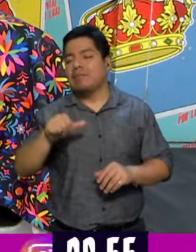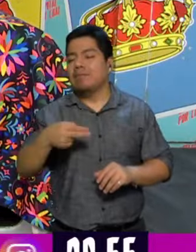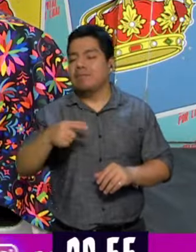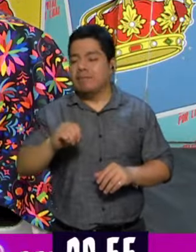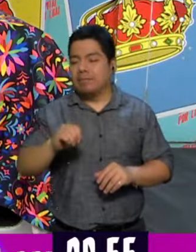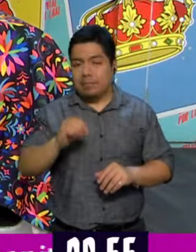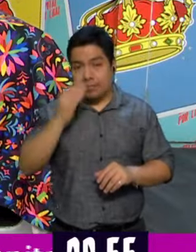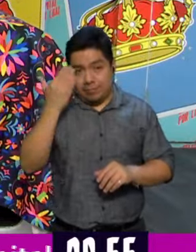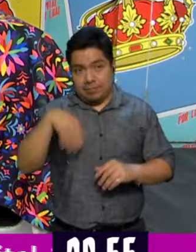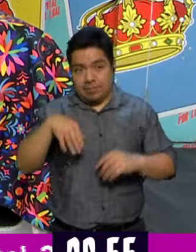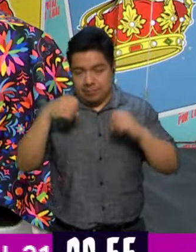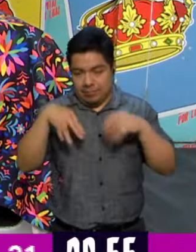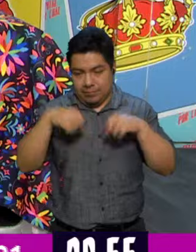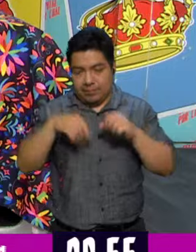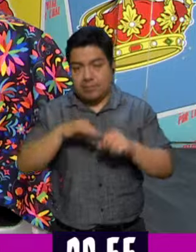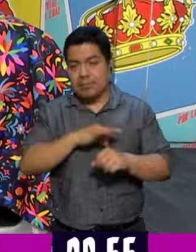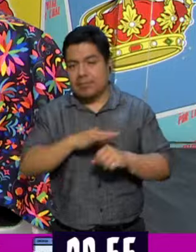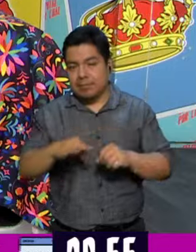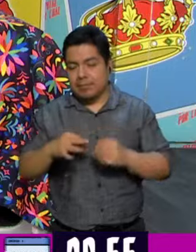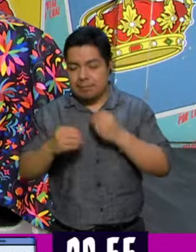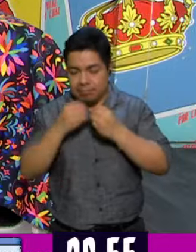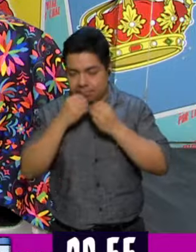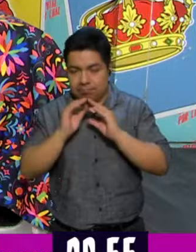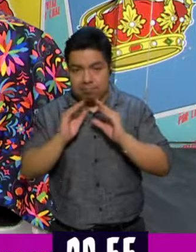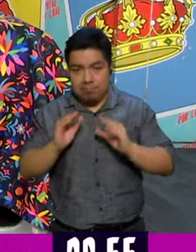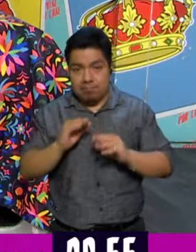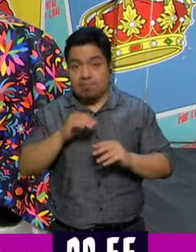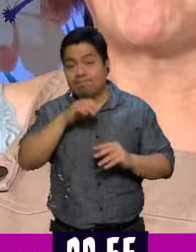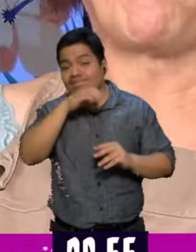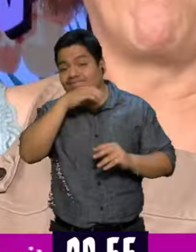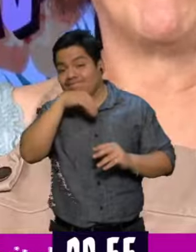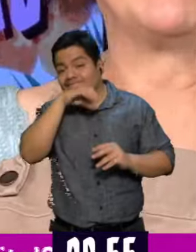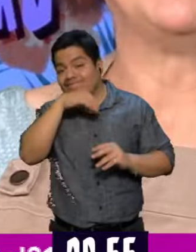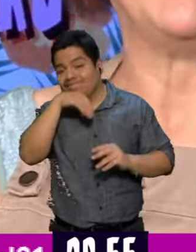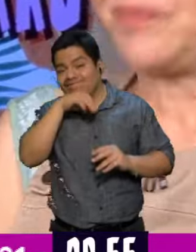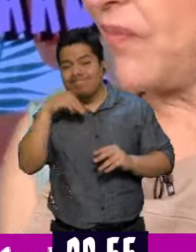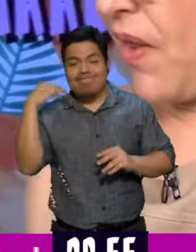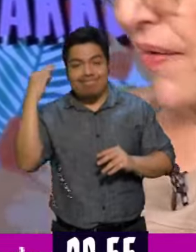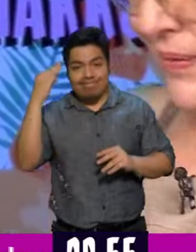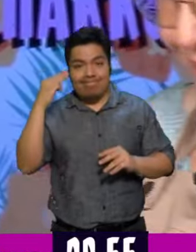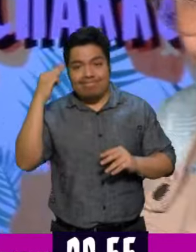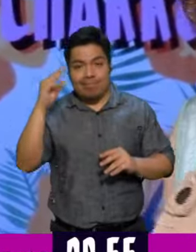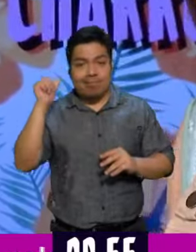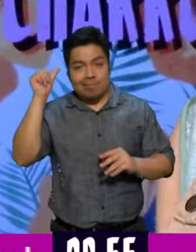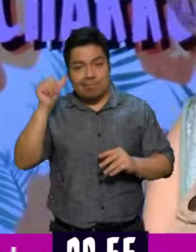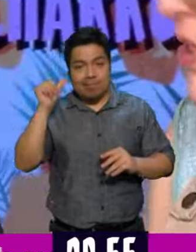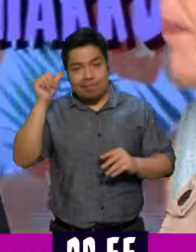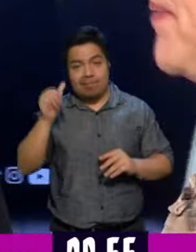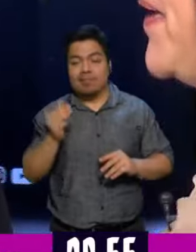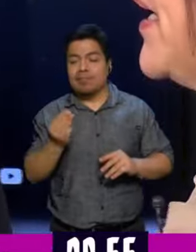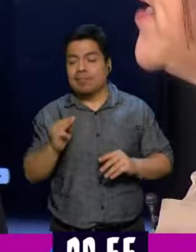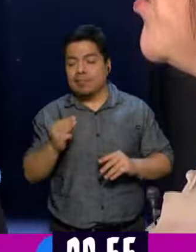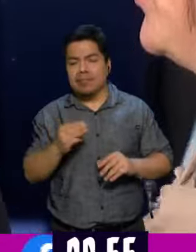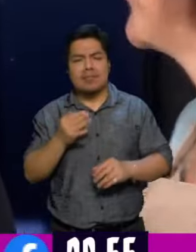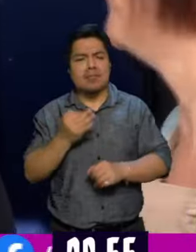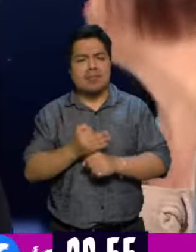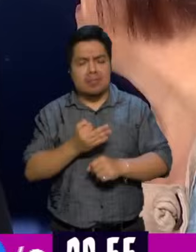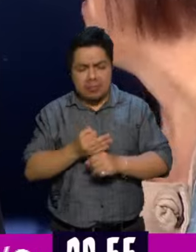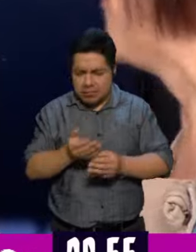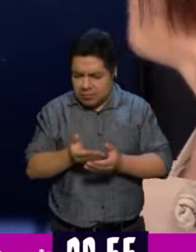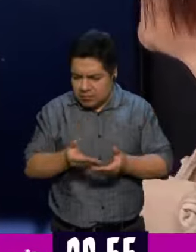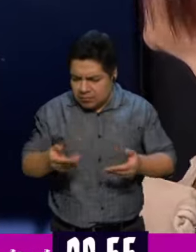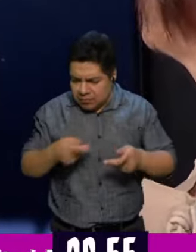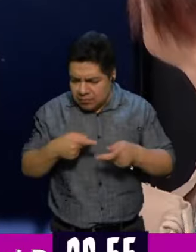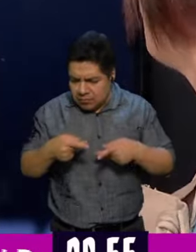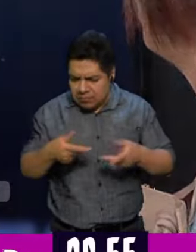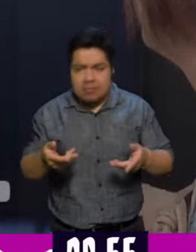lluvia, entonces ya podemos comer mango, como decía mi abuelita. Mango, la temporada de marzo, abril y mayo. ¿Y qué vamos a preparar hoy, compañero?